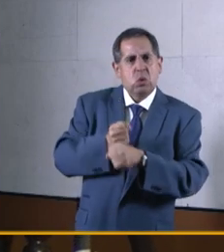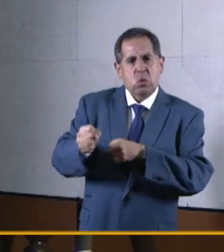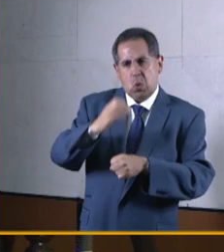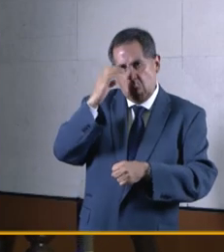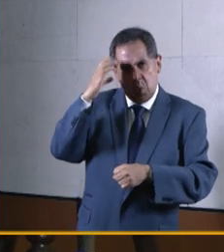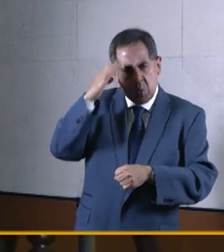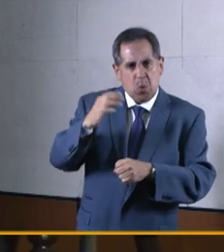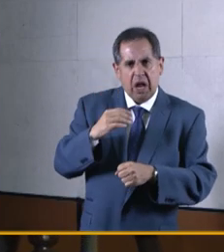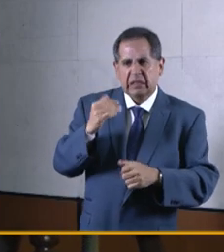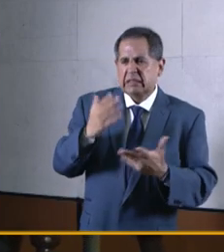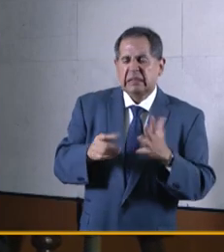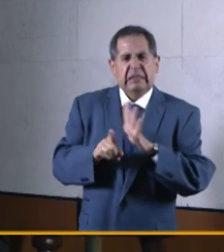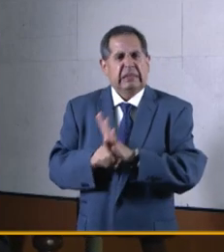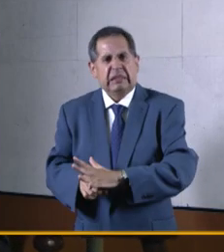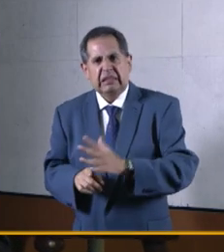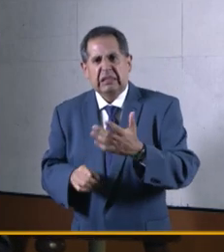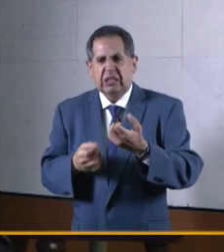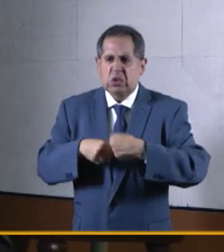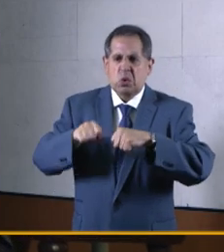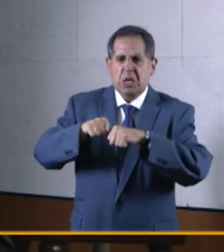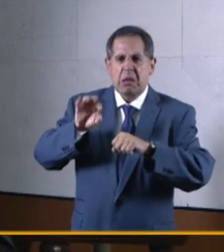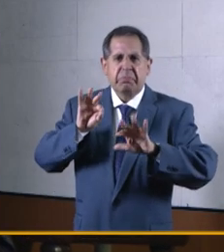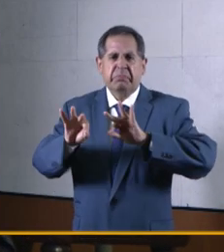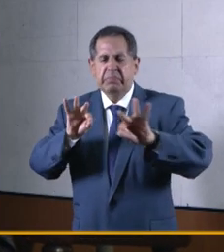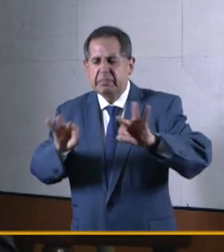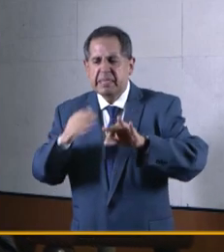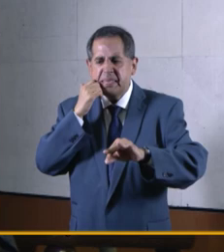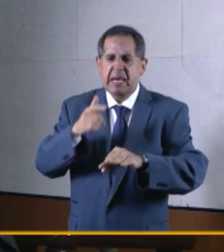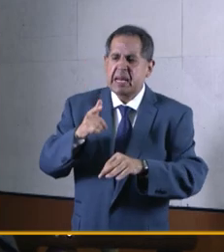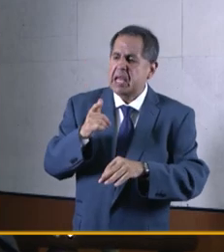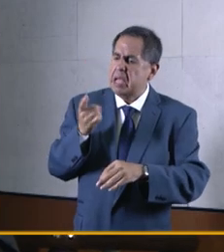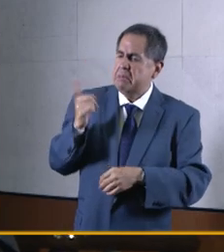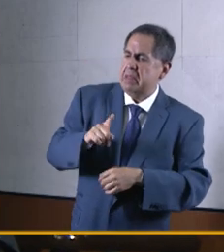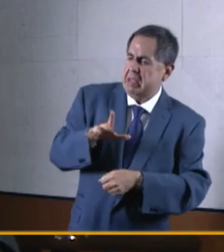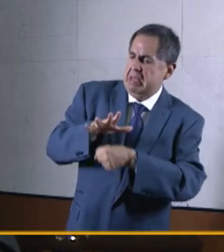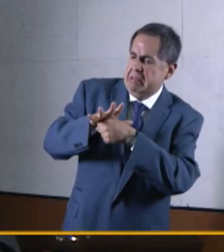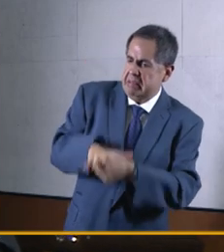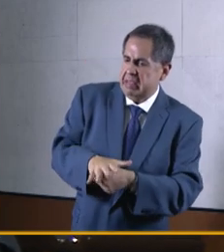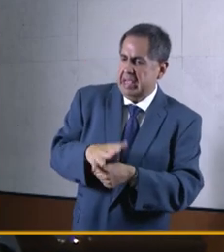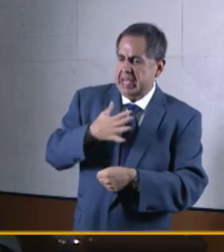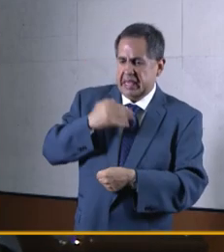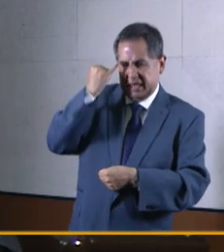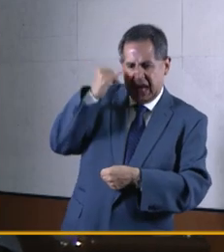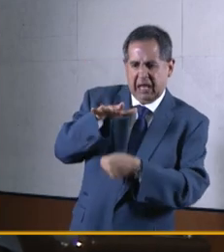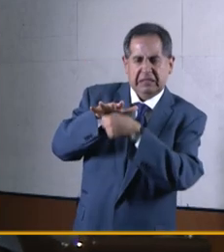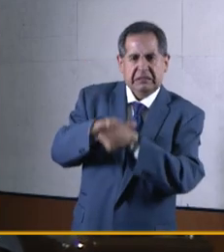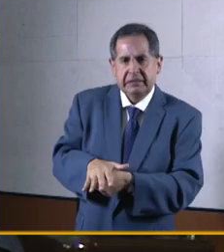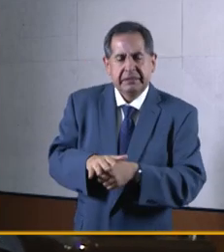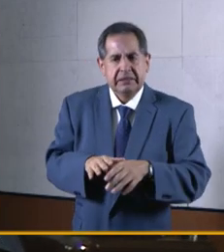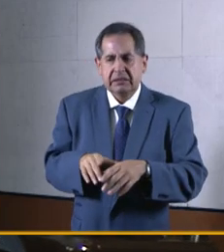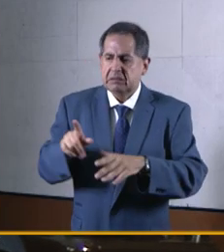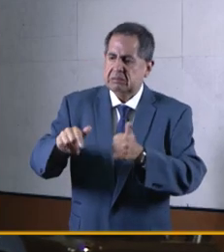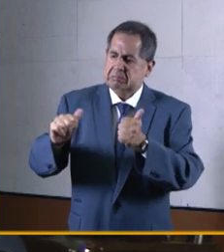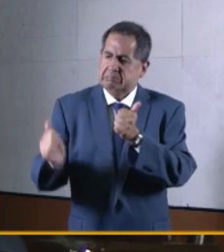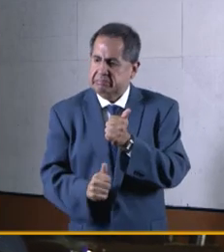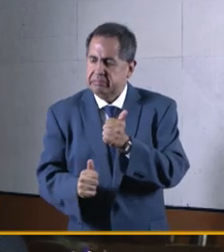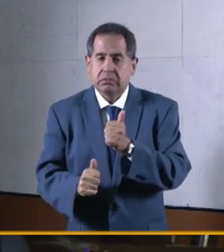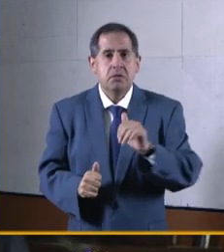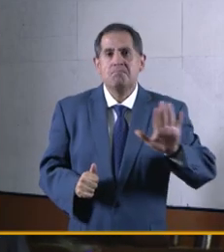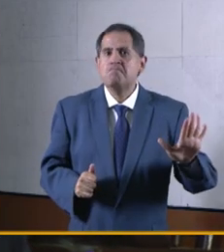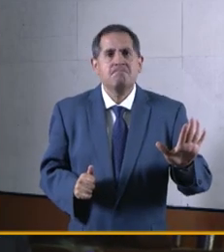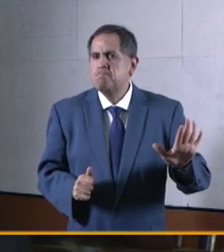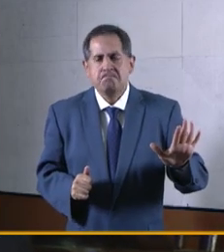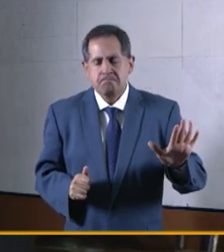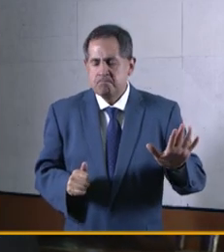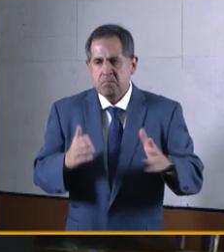fuerzas sociales o ideológicas que intentan imponerle criterios y hacerla torcer el rumbo cuando